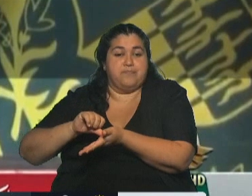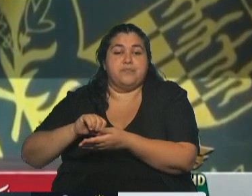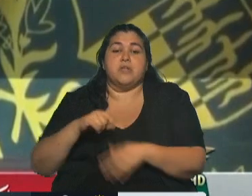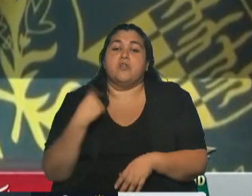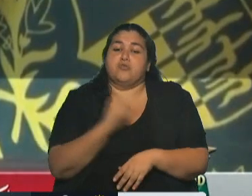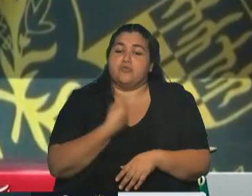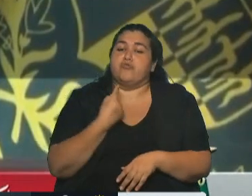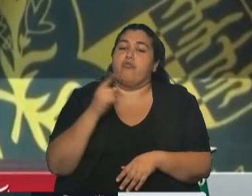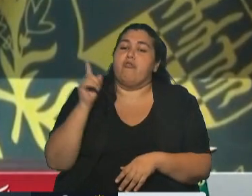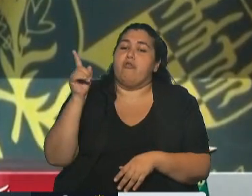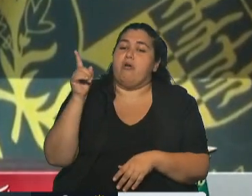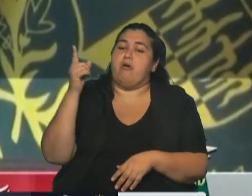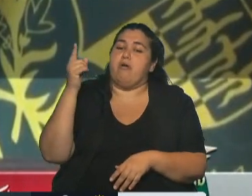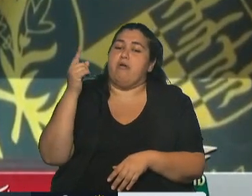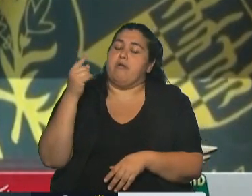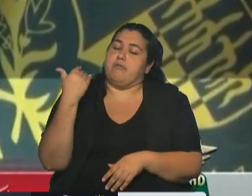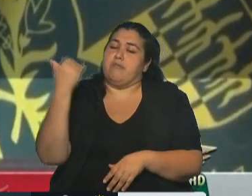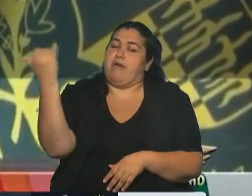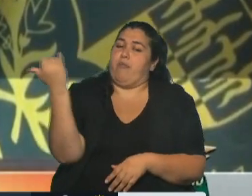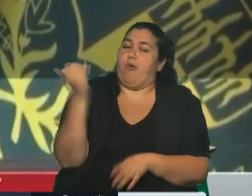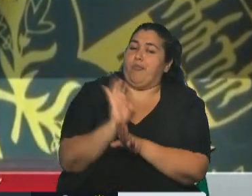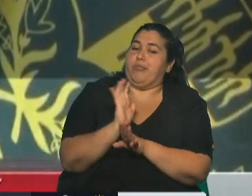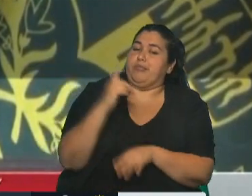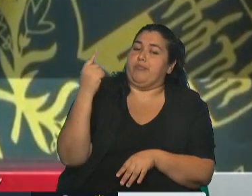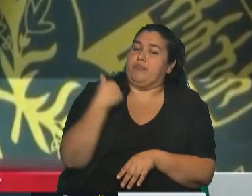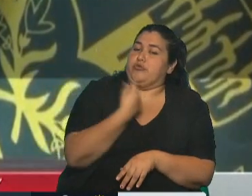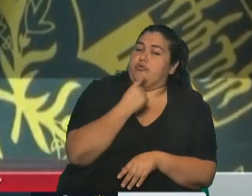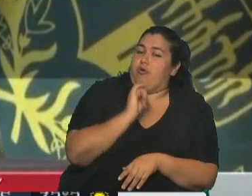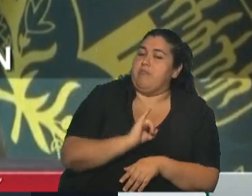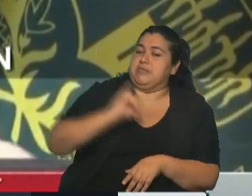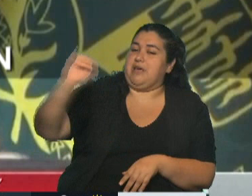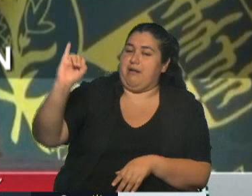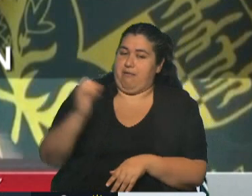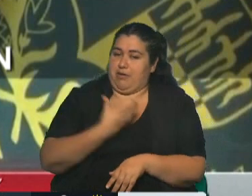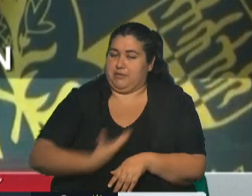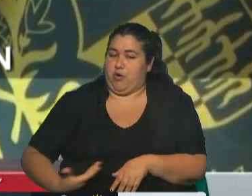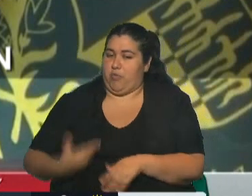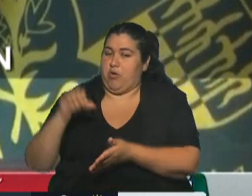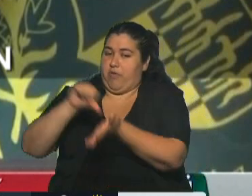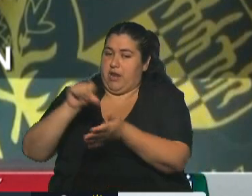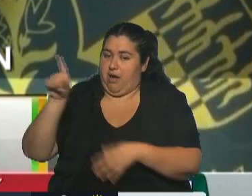Iran. We have conveyed this message to the government of Iran.